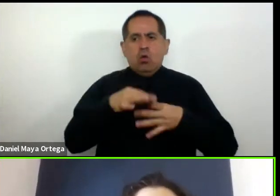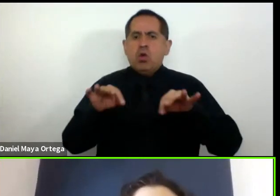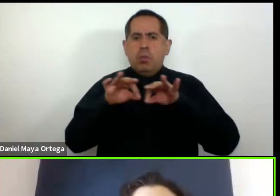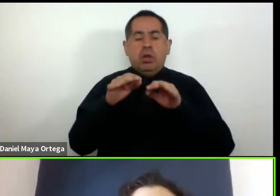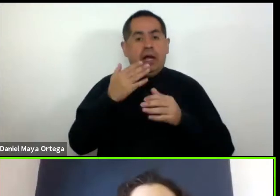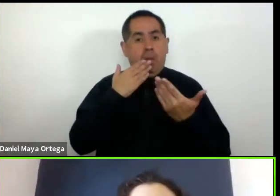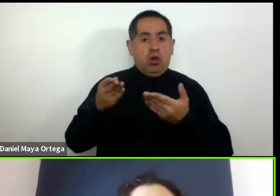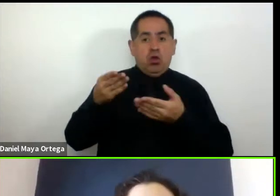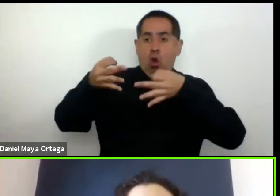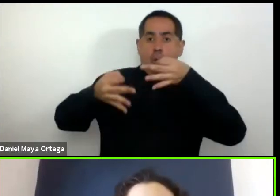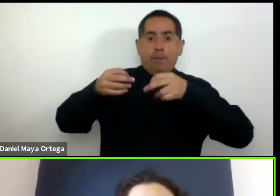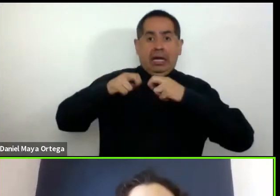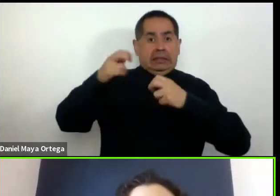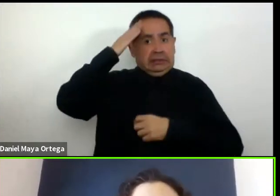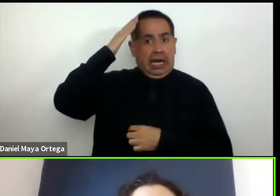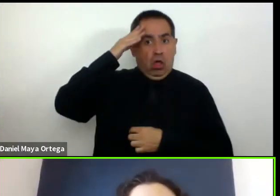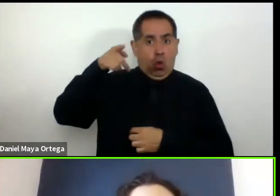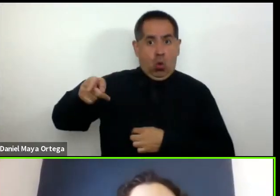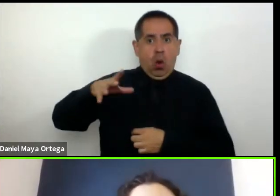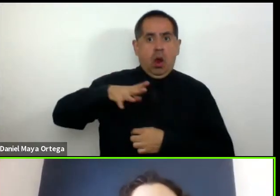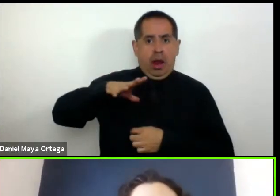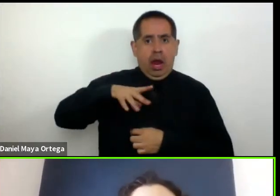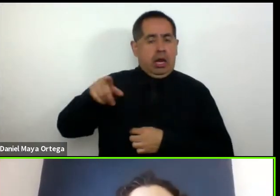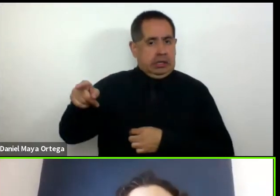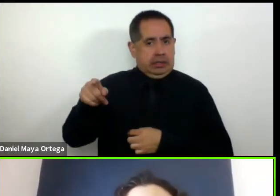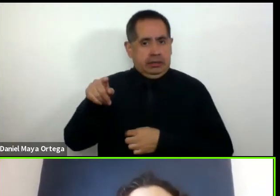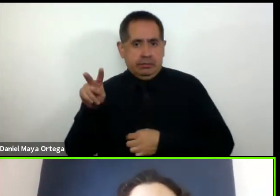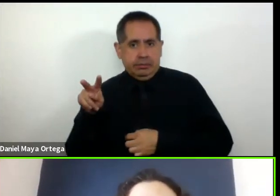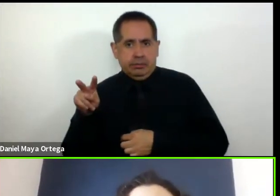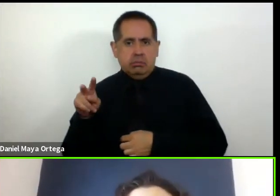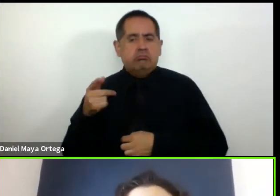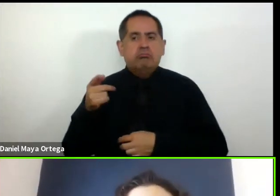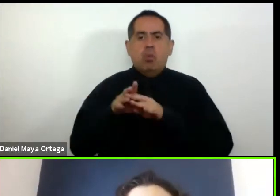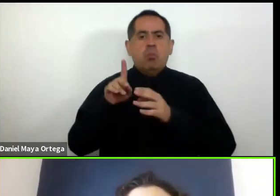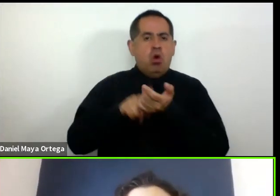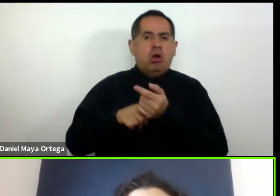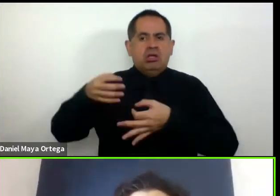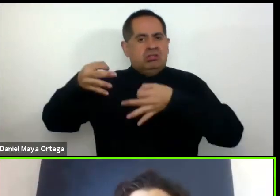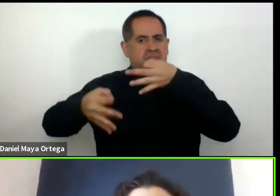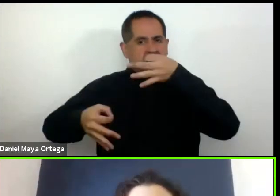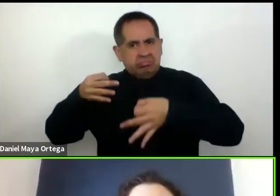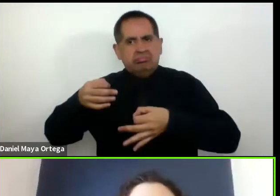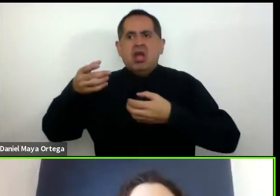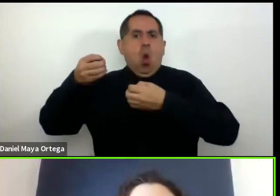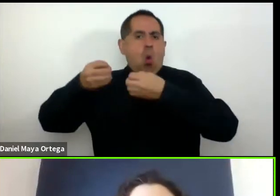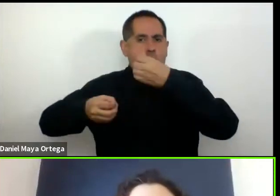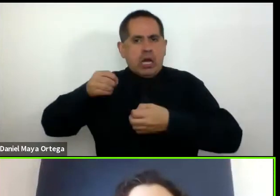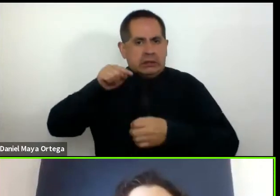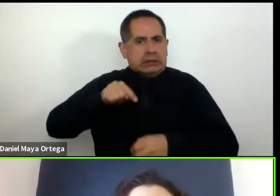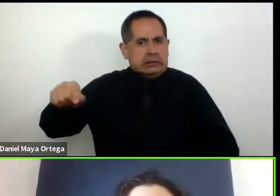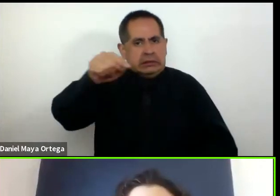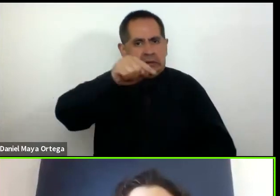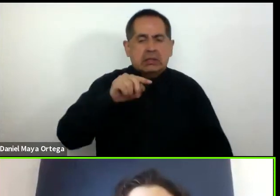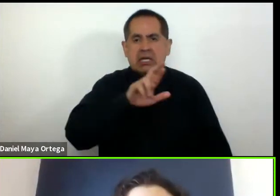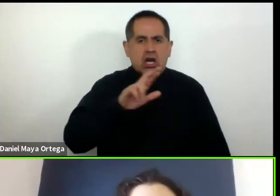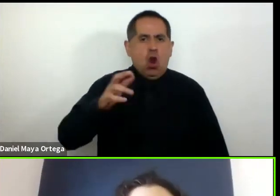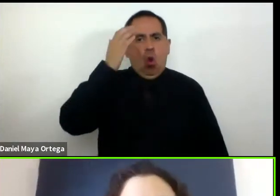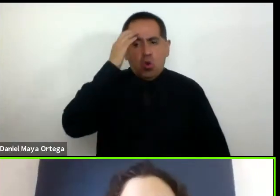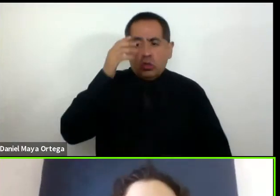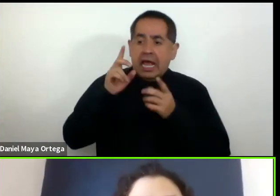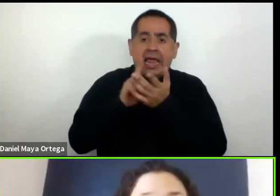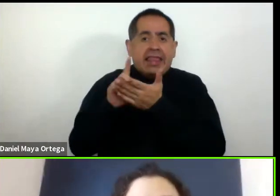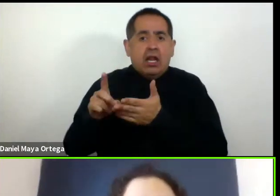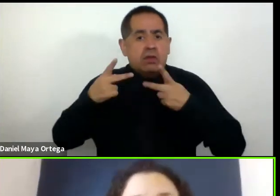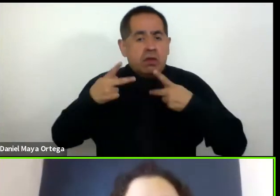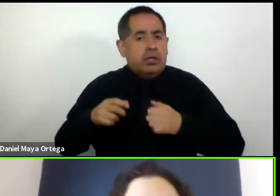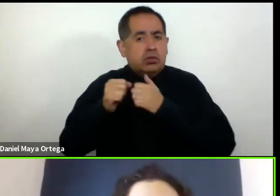esté el magistrado aquí, plantear el papel del Poder Judicial y de los magistrados en justamente el reconocimiento de los derechos de las